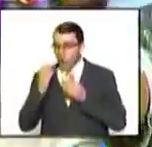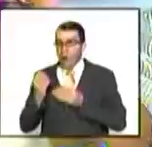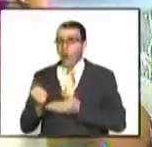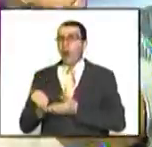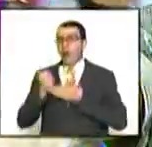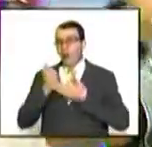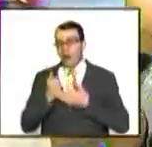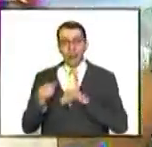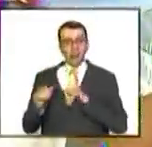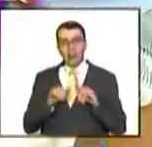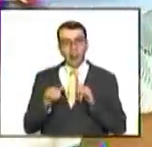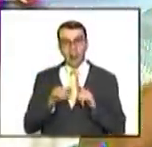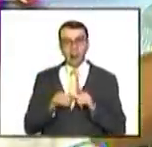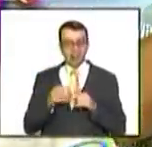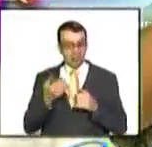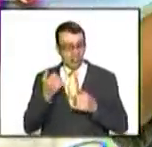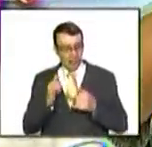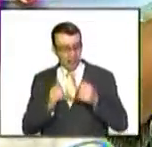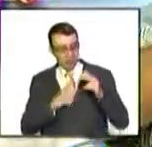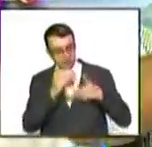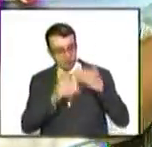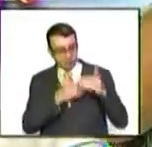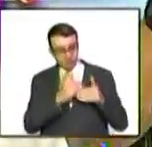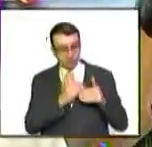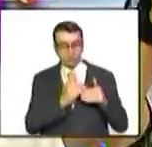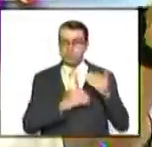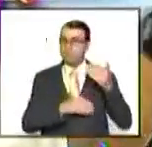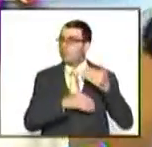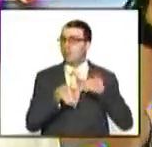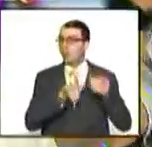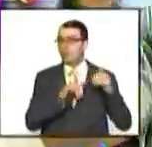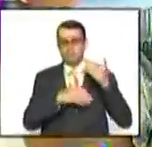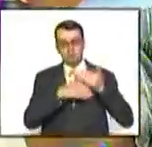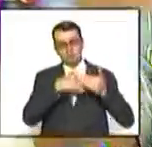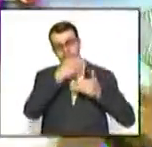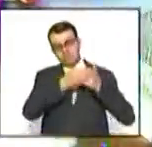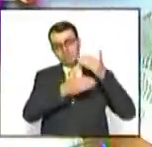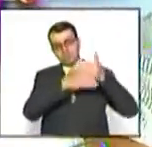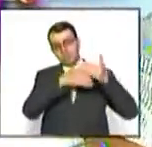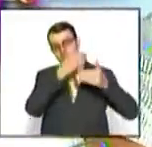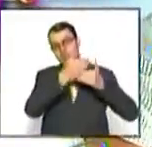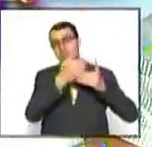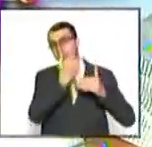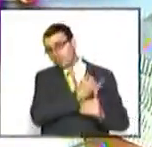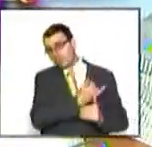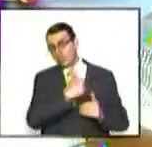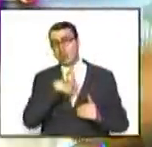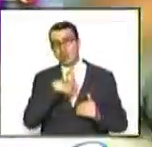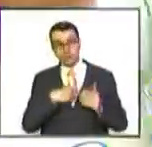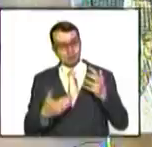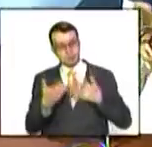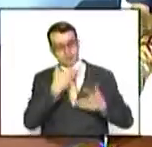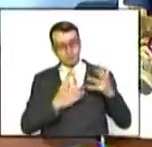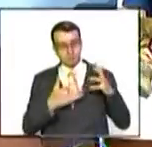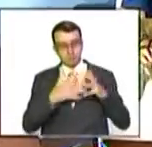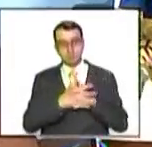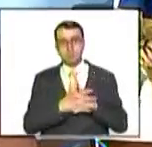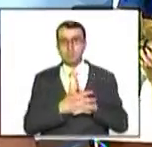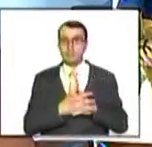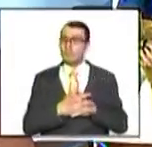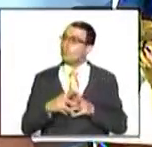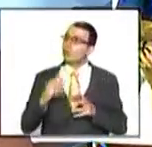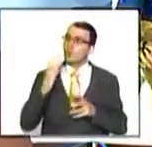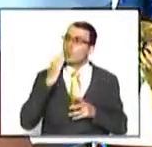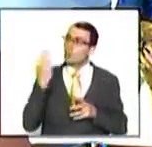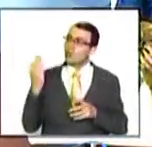el cemento con que ya estamos dándole la pega de cada ladrillo que estamos construyendo. ¿Cada cuánto se va a hacer esta terapia?